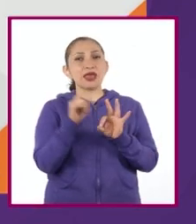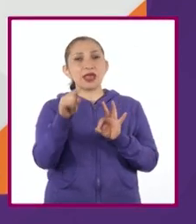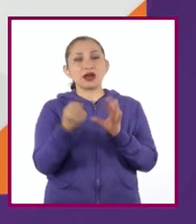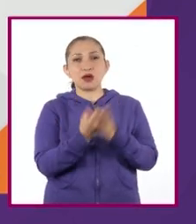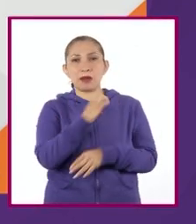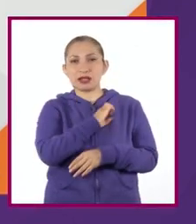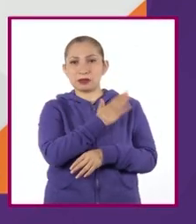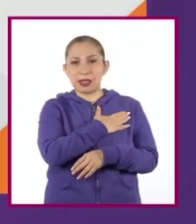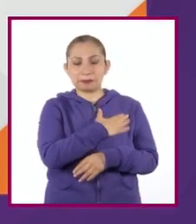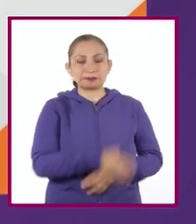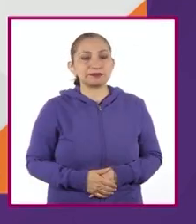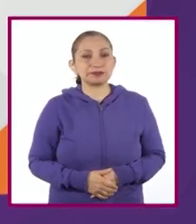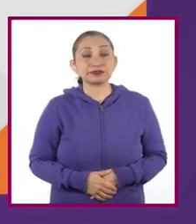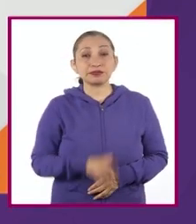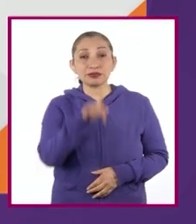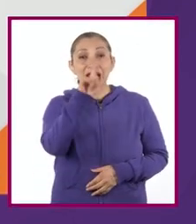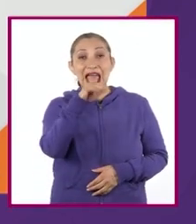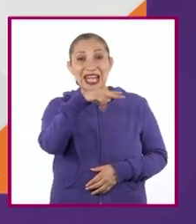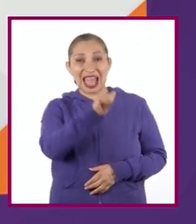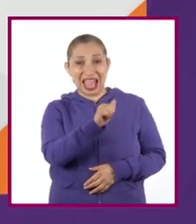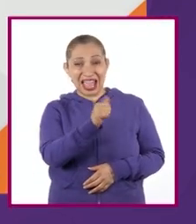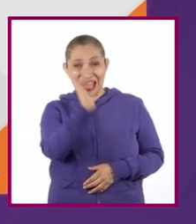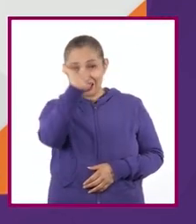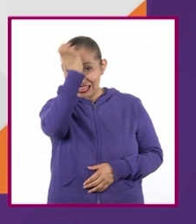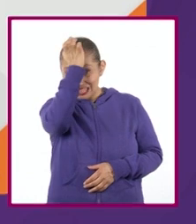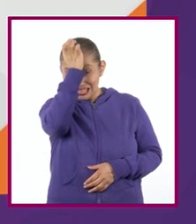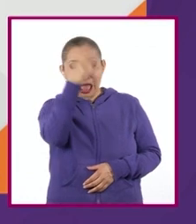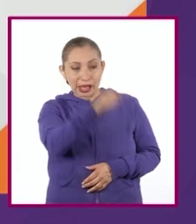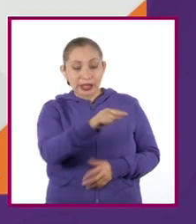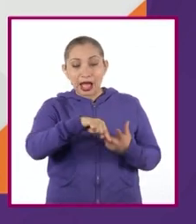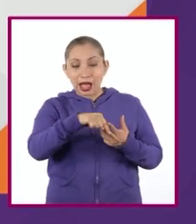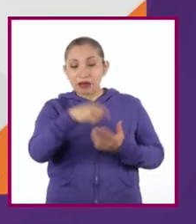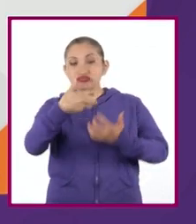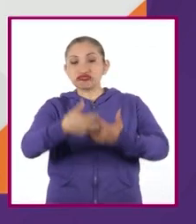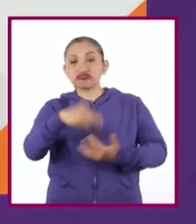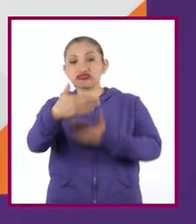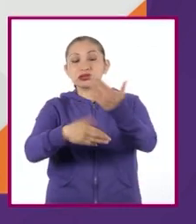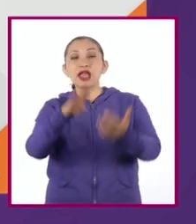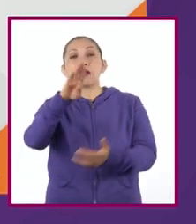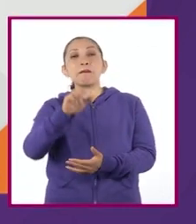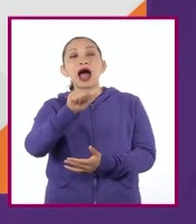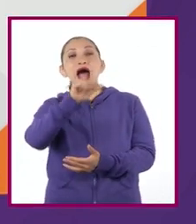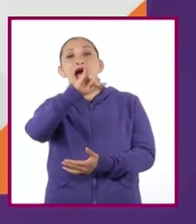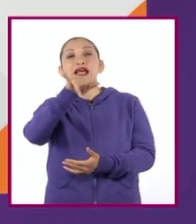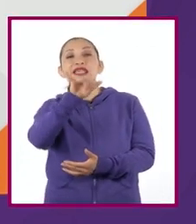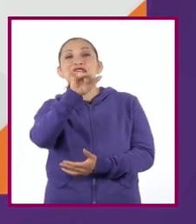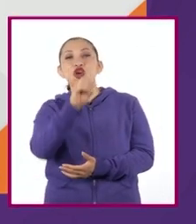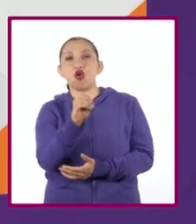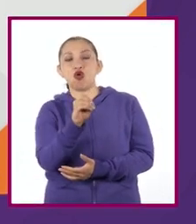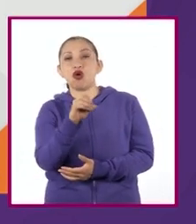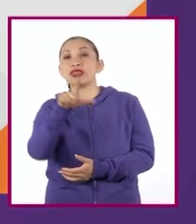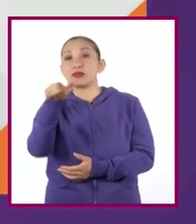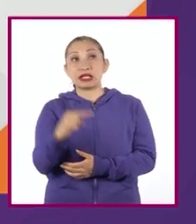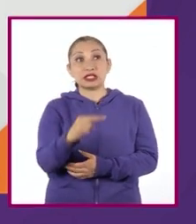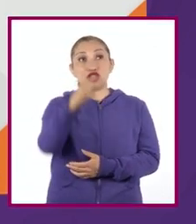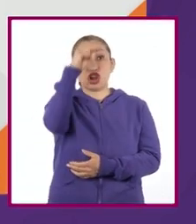Nueva España. La lana impulsó la industria textil en el Bajío y luego en el norte.